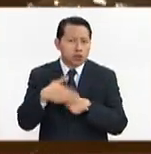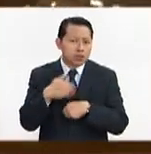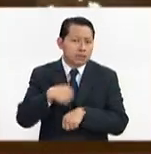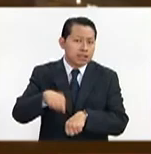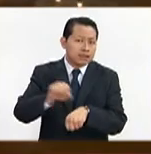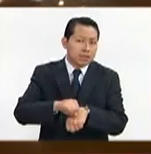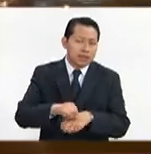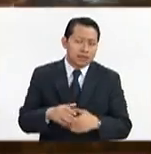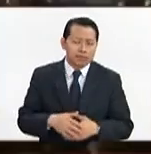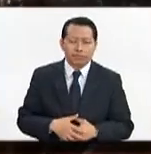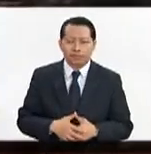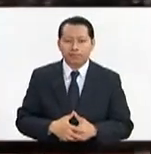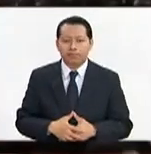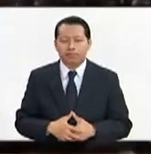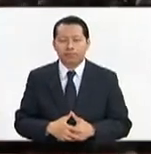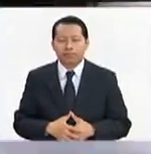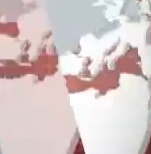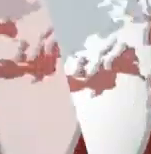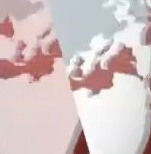semana.